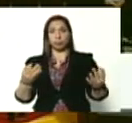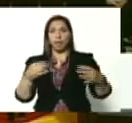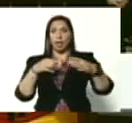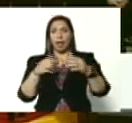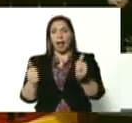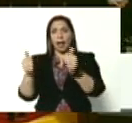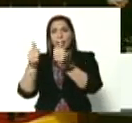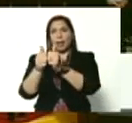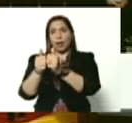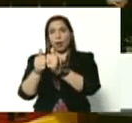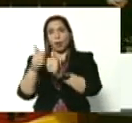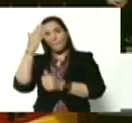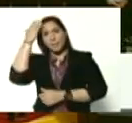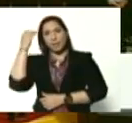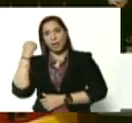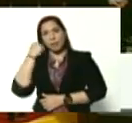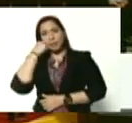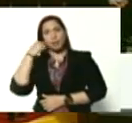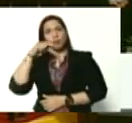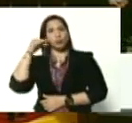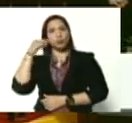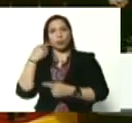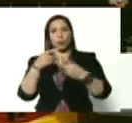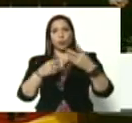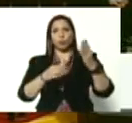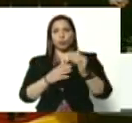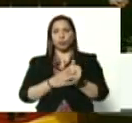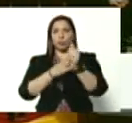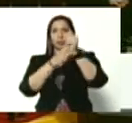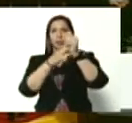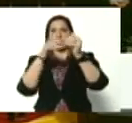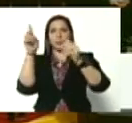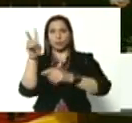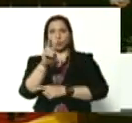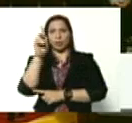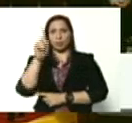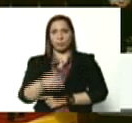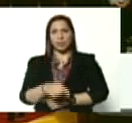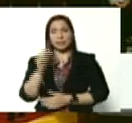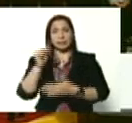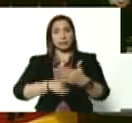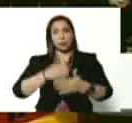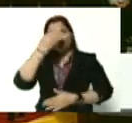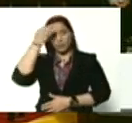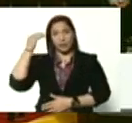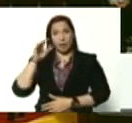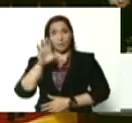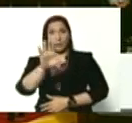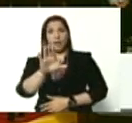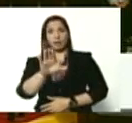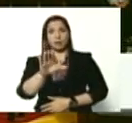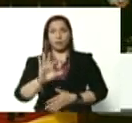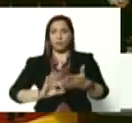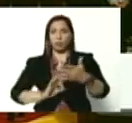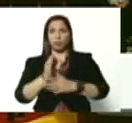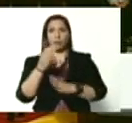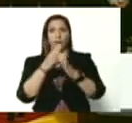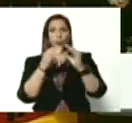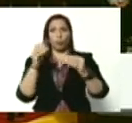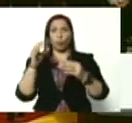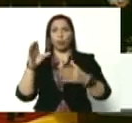miranda de de sucre y de otros próceres esto sin olvidar que la patria fue fundada en todo el continente